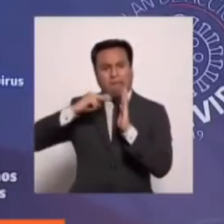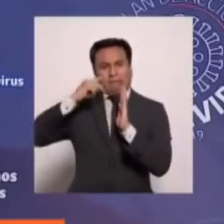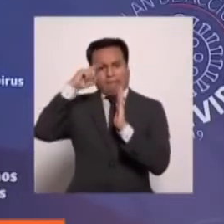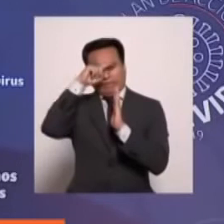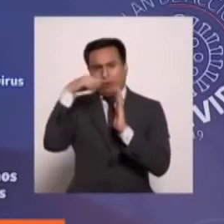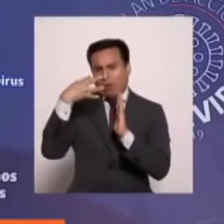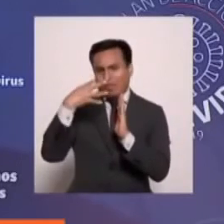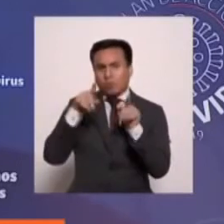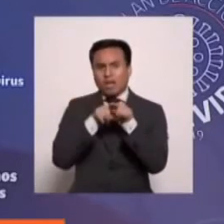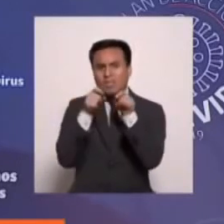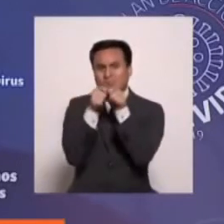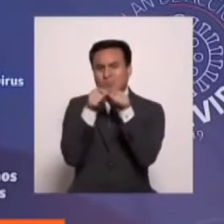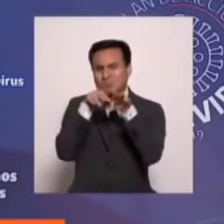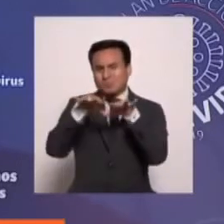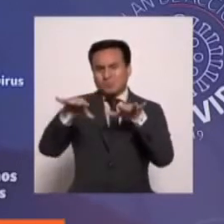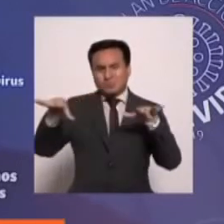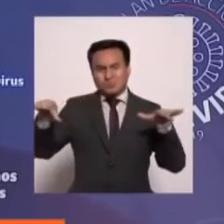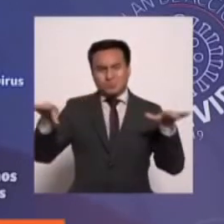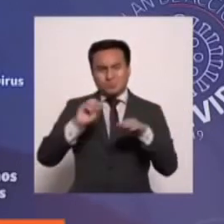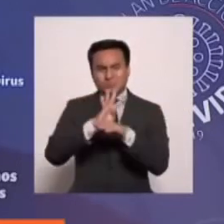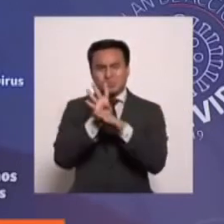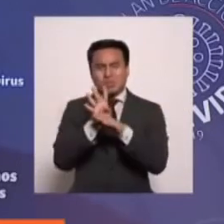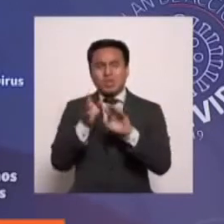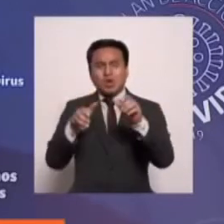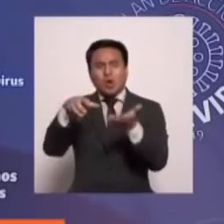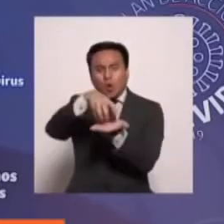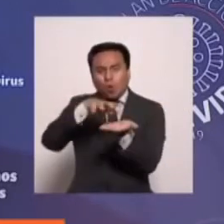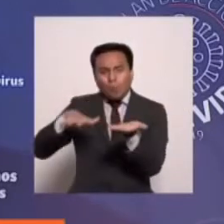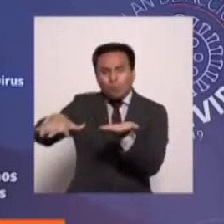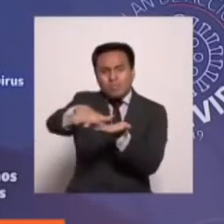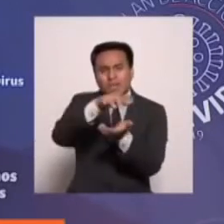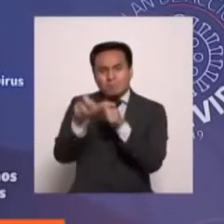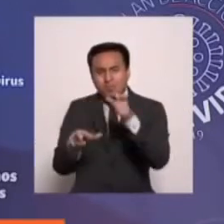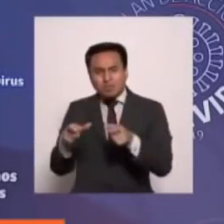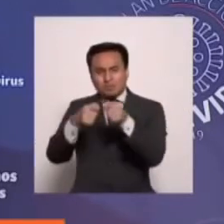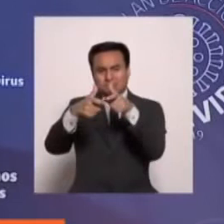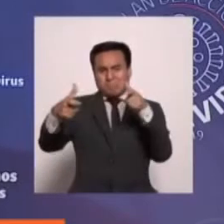cesantía, o sea, utilizar un derecho que ellos tienen y un aporte que hacen mensual para cubrir